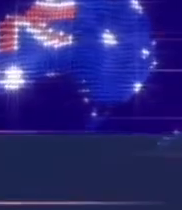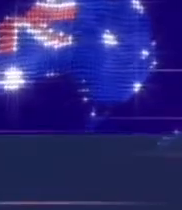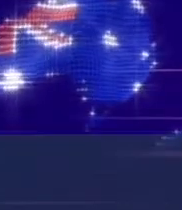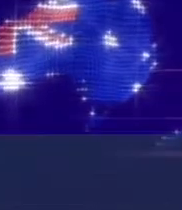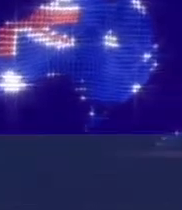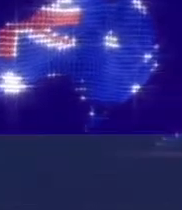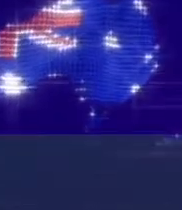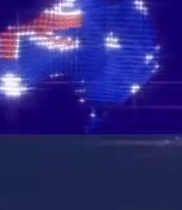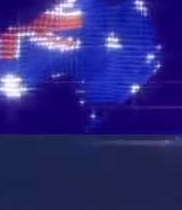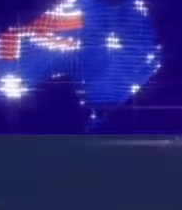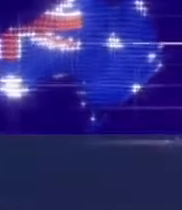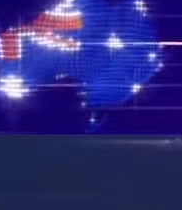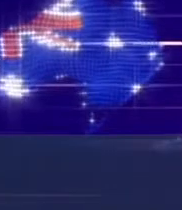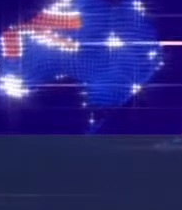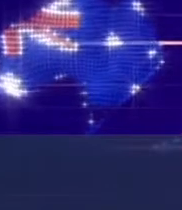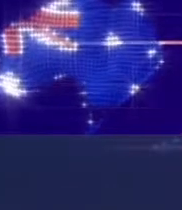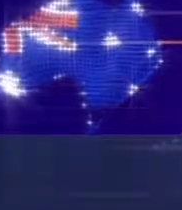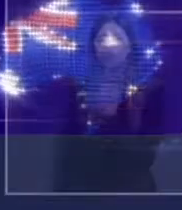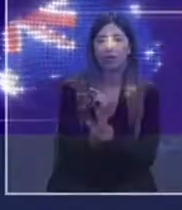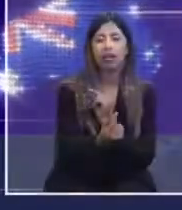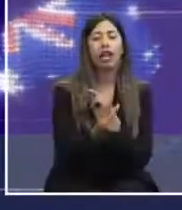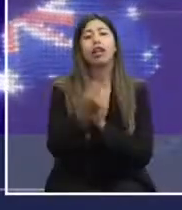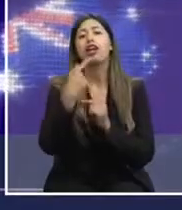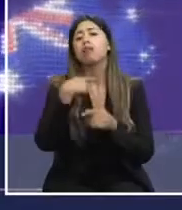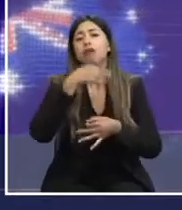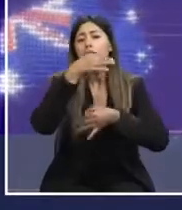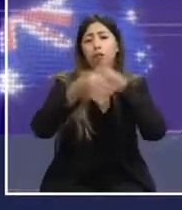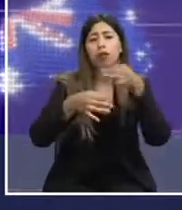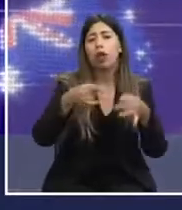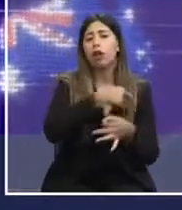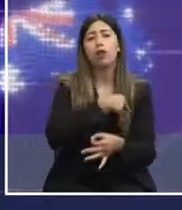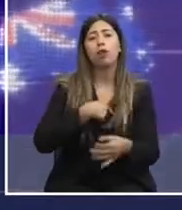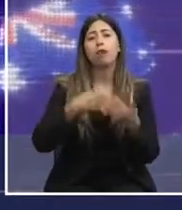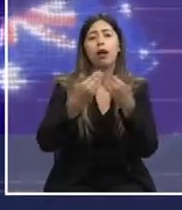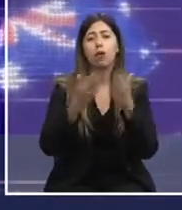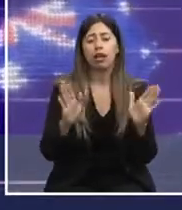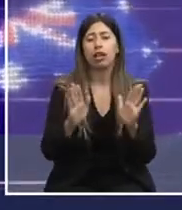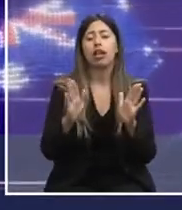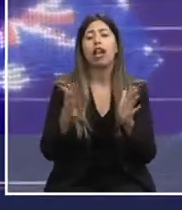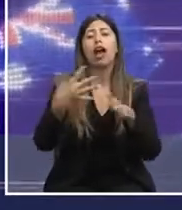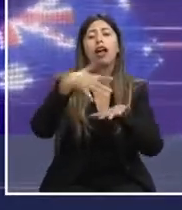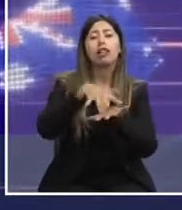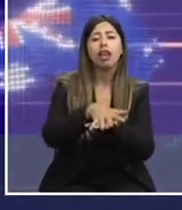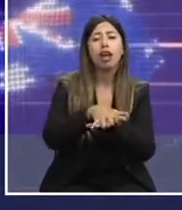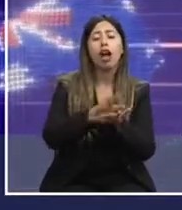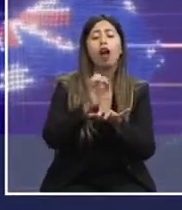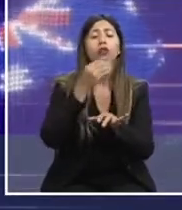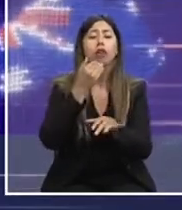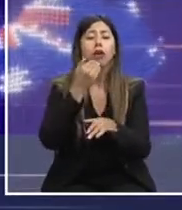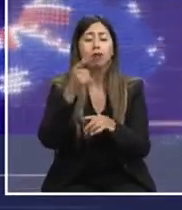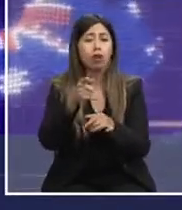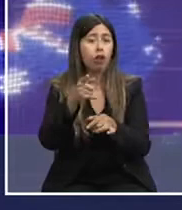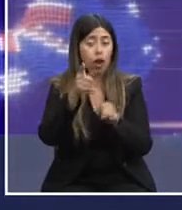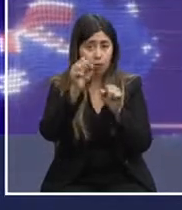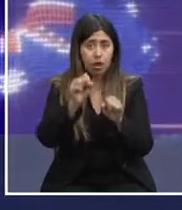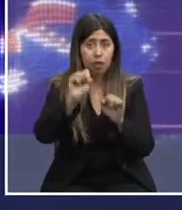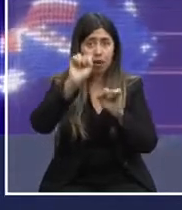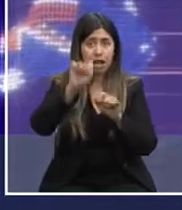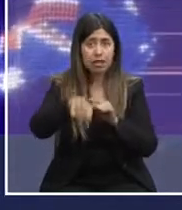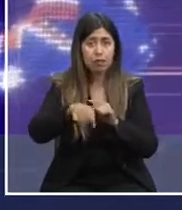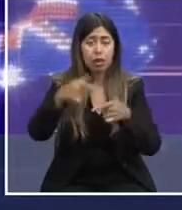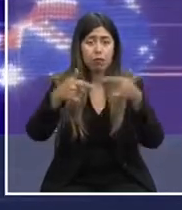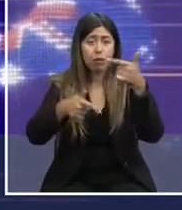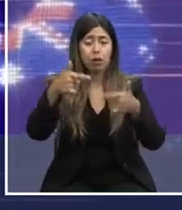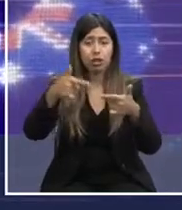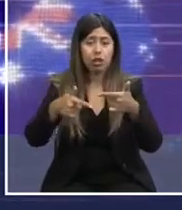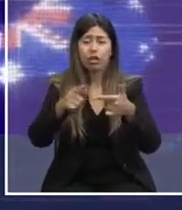integradas. Llamémoslo como queramos, integrados y coherentes, porque ya no podemos aceptar políticas en un